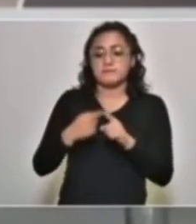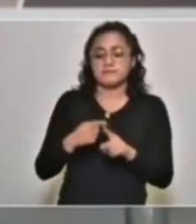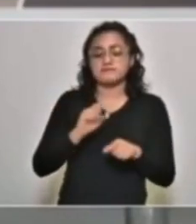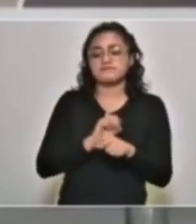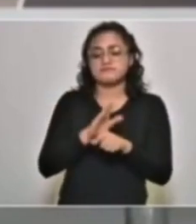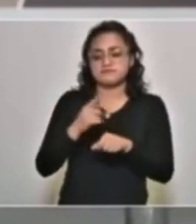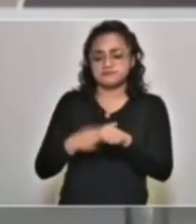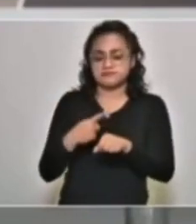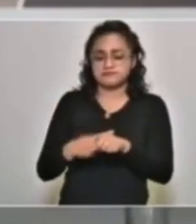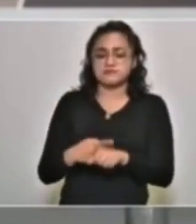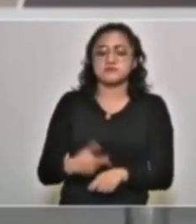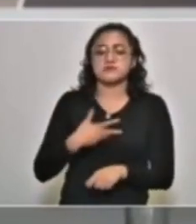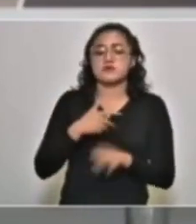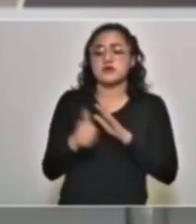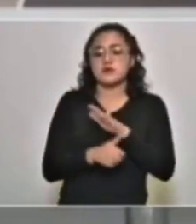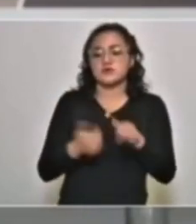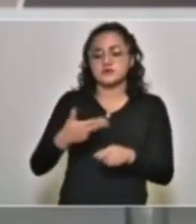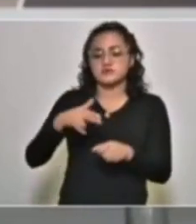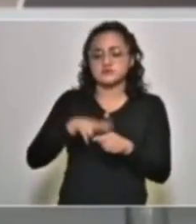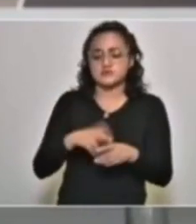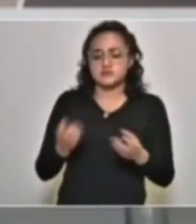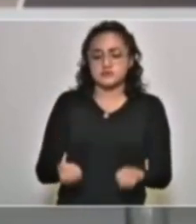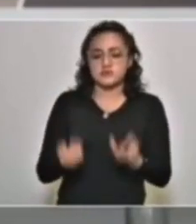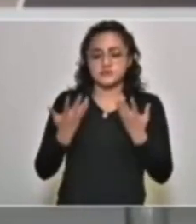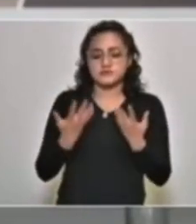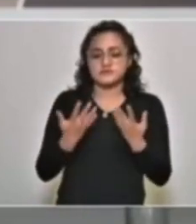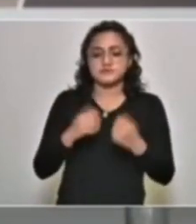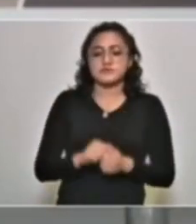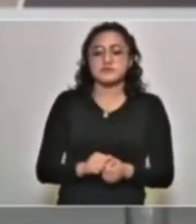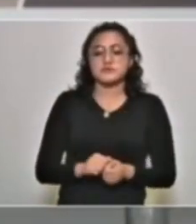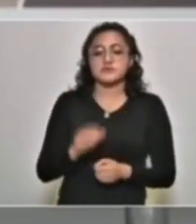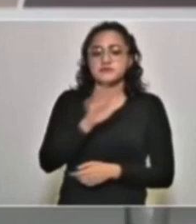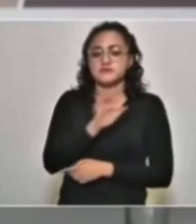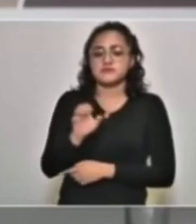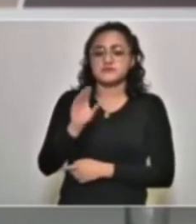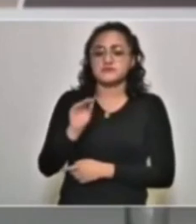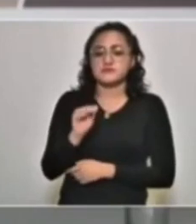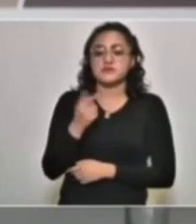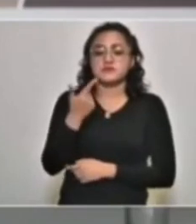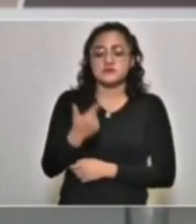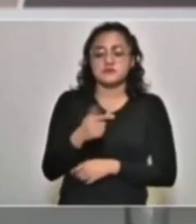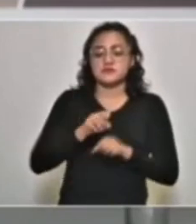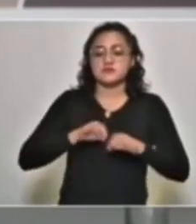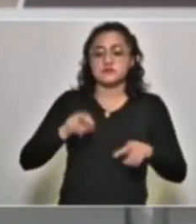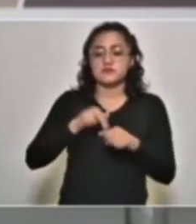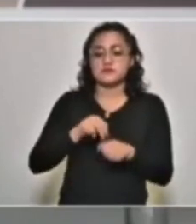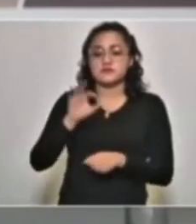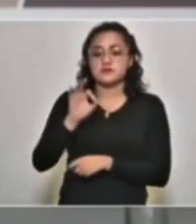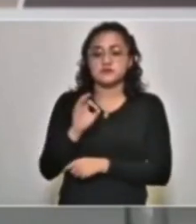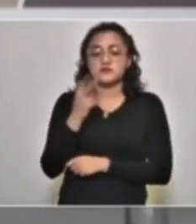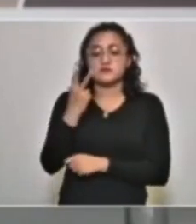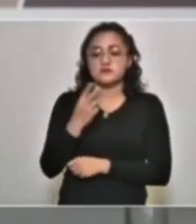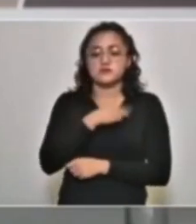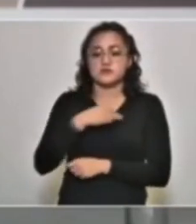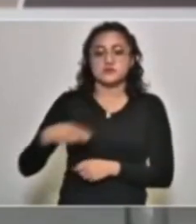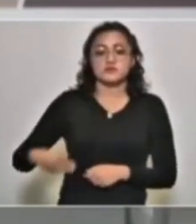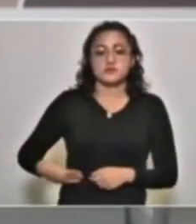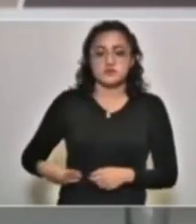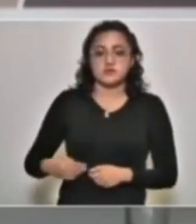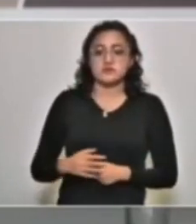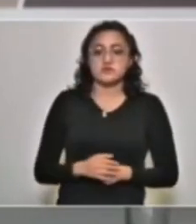tenemos casos activos incluyendo ambulatorios hospitalizados 597 distribuidos en 42 municipios